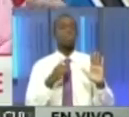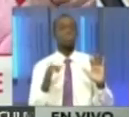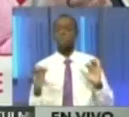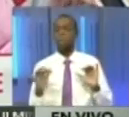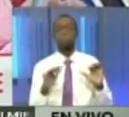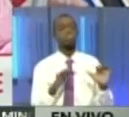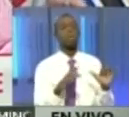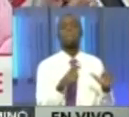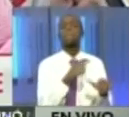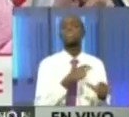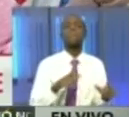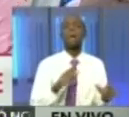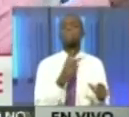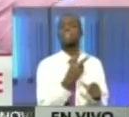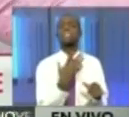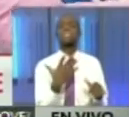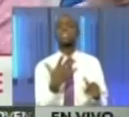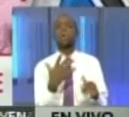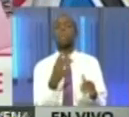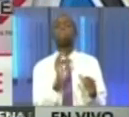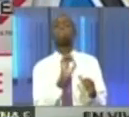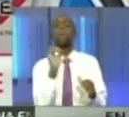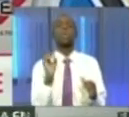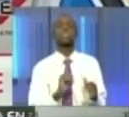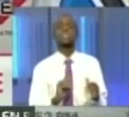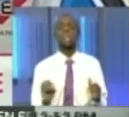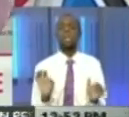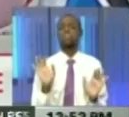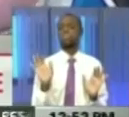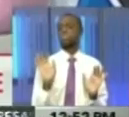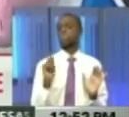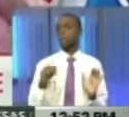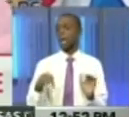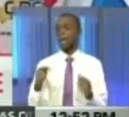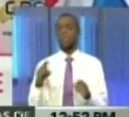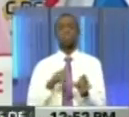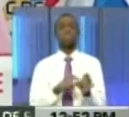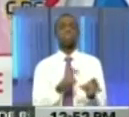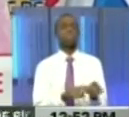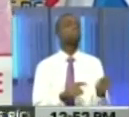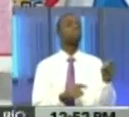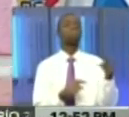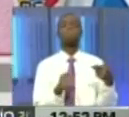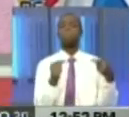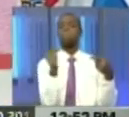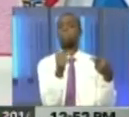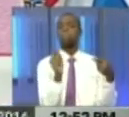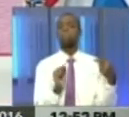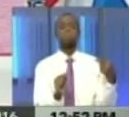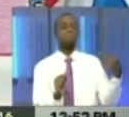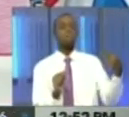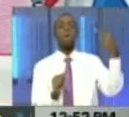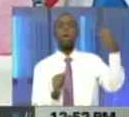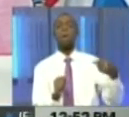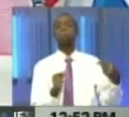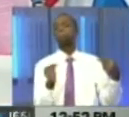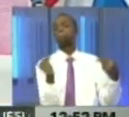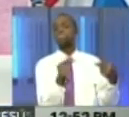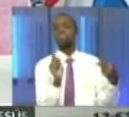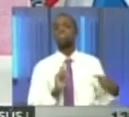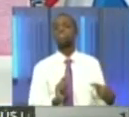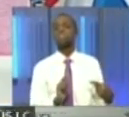del 25% de las electoras y los electores inscritos en el registro electoral. Una sola condición. Y para un